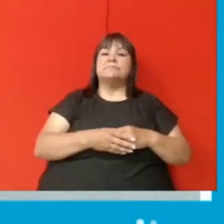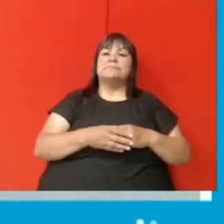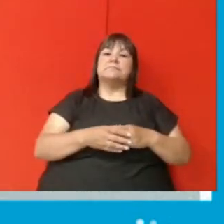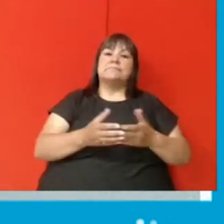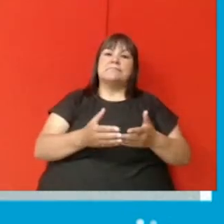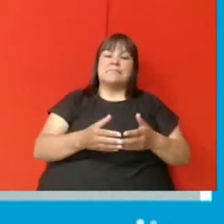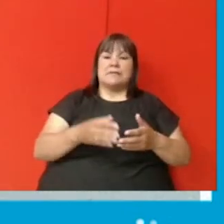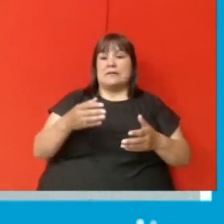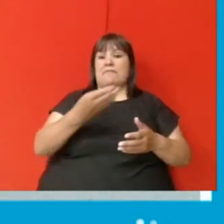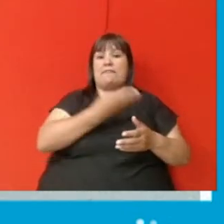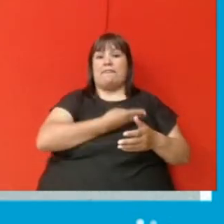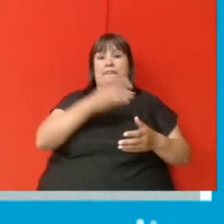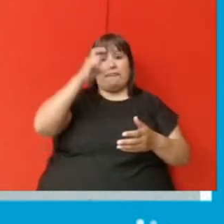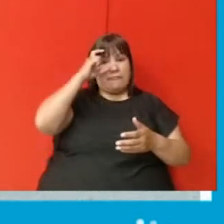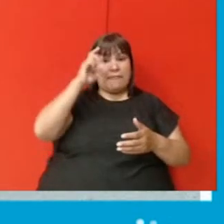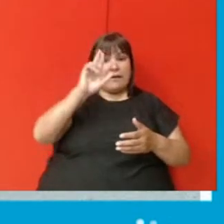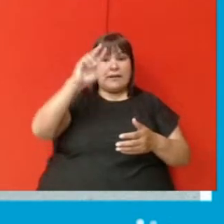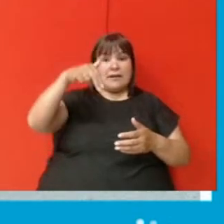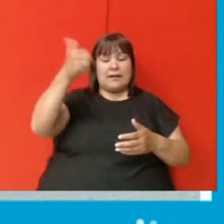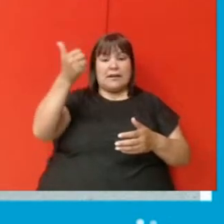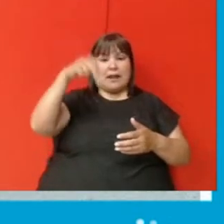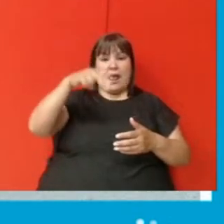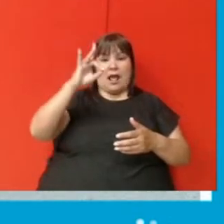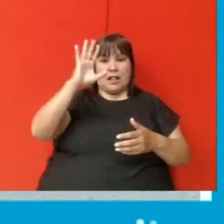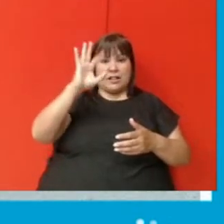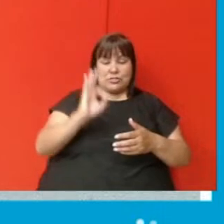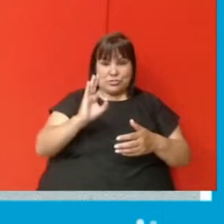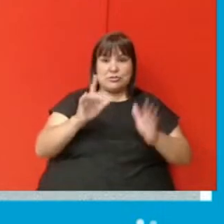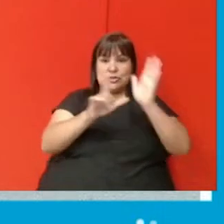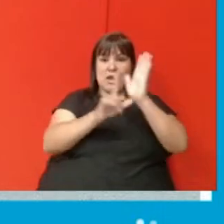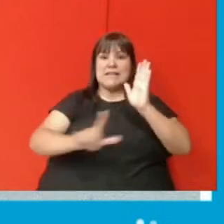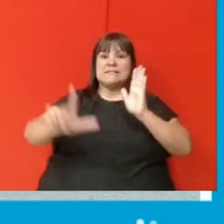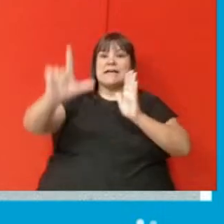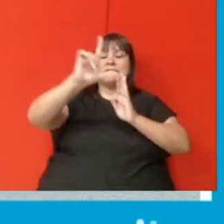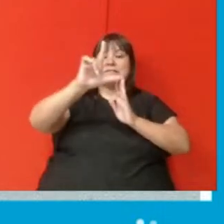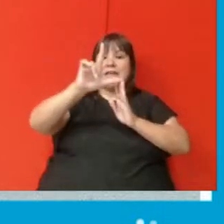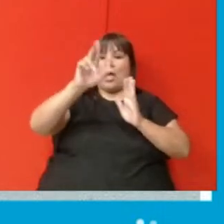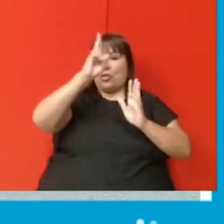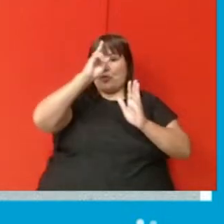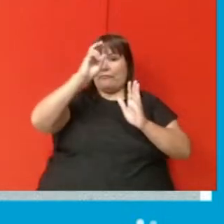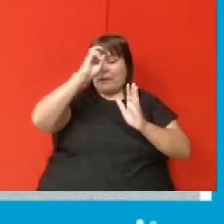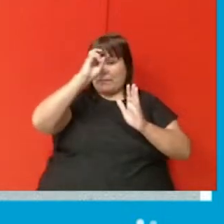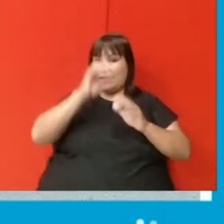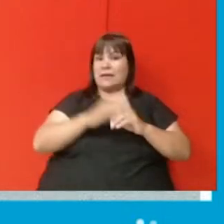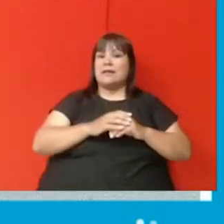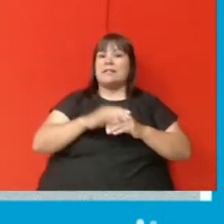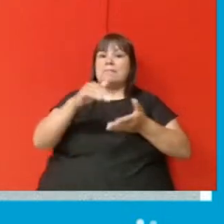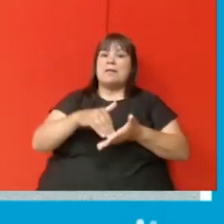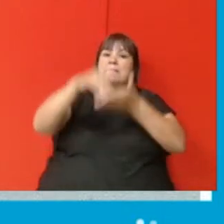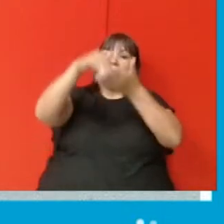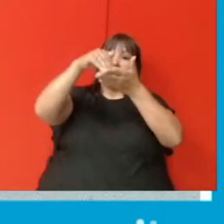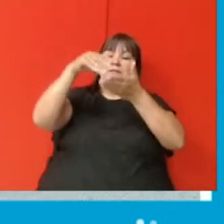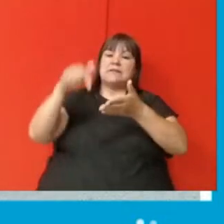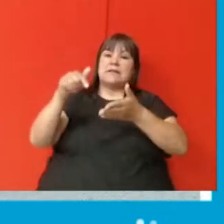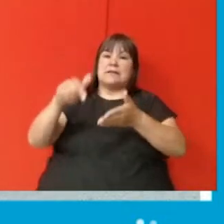soy Fernando Gómez, soy enfermero, licenciado en enfermería, después hice una maestría en lo que sea gestión de la salud